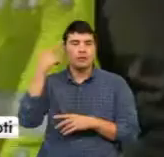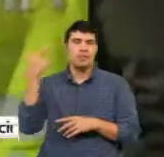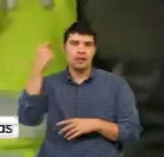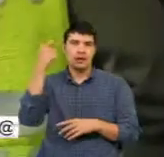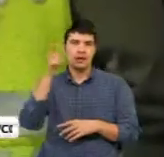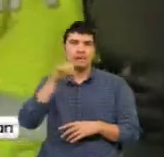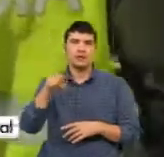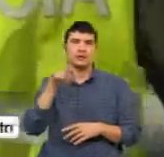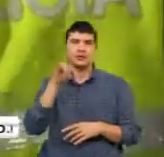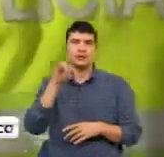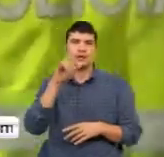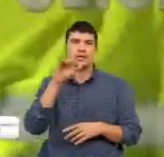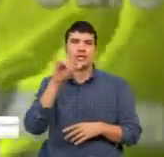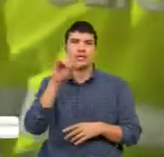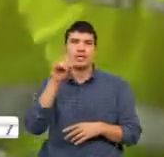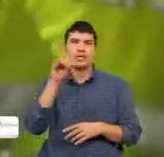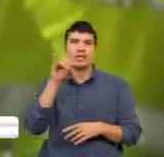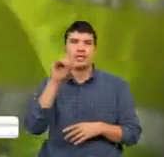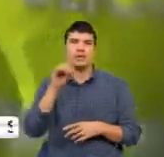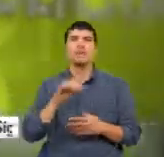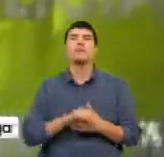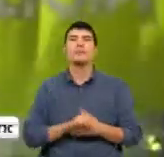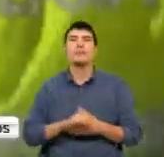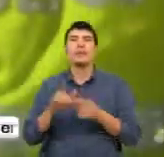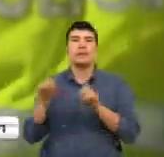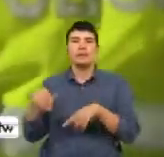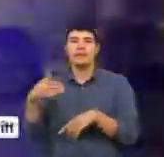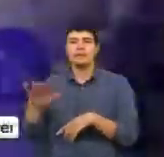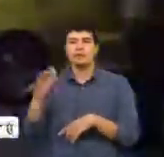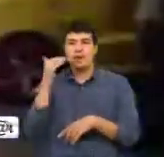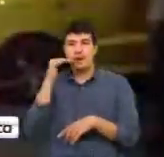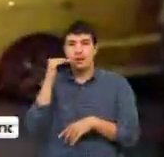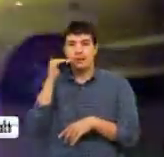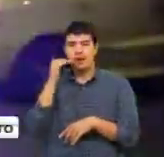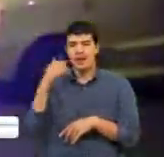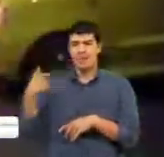suicidio, y también la lesionada, la señora que está dentro de la residencia.